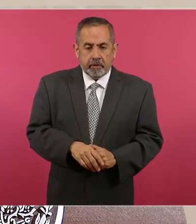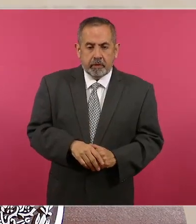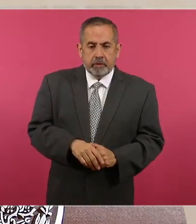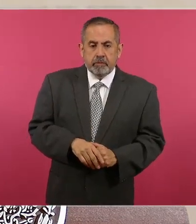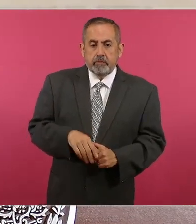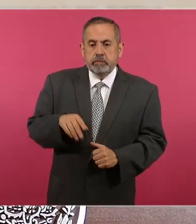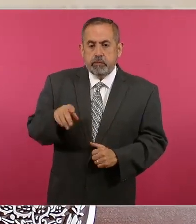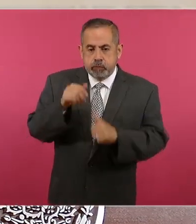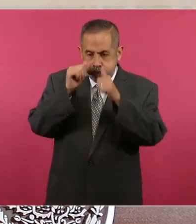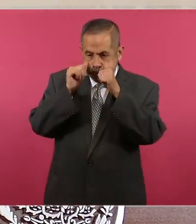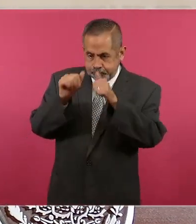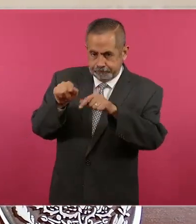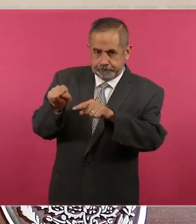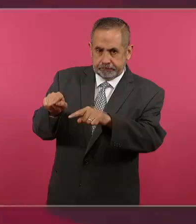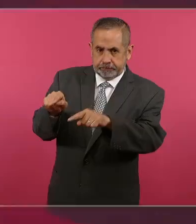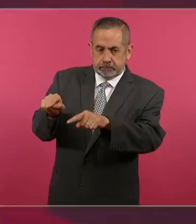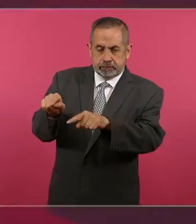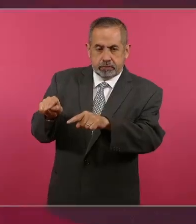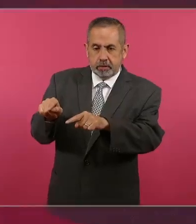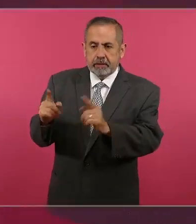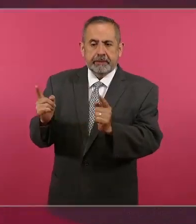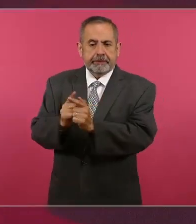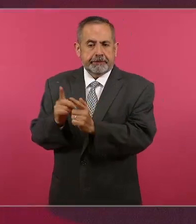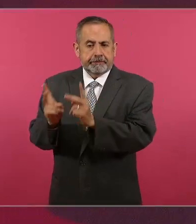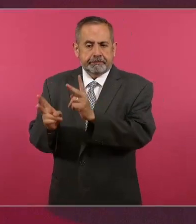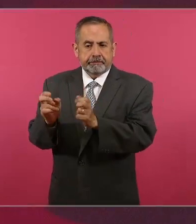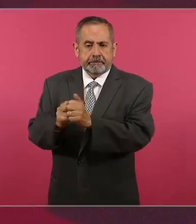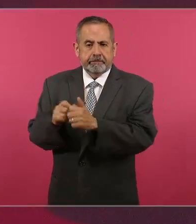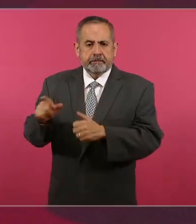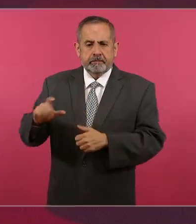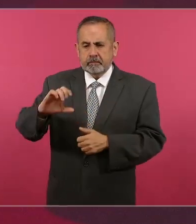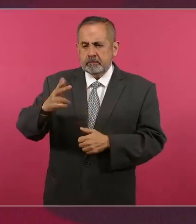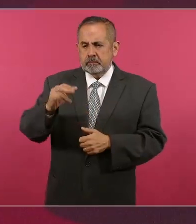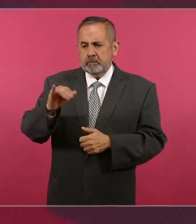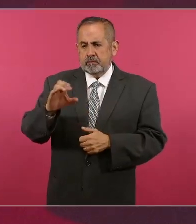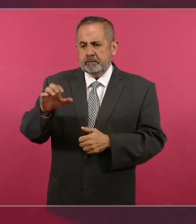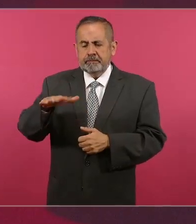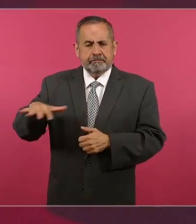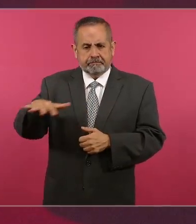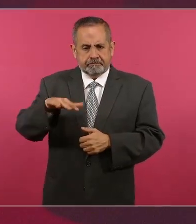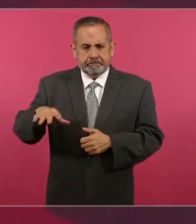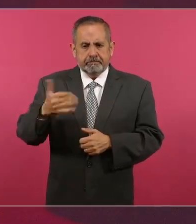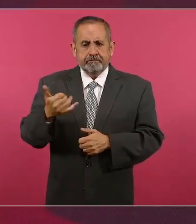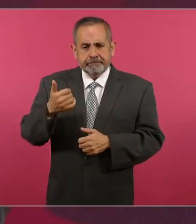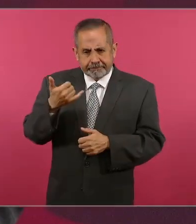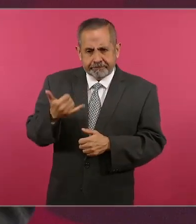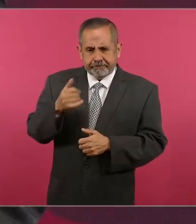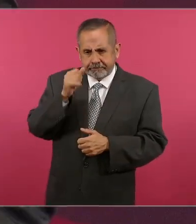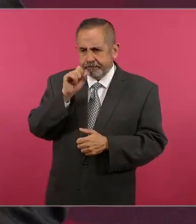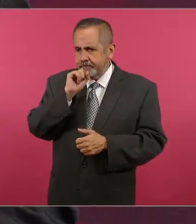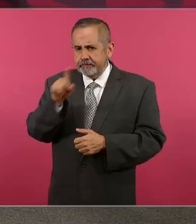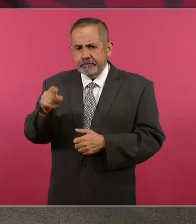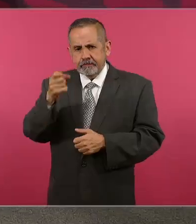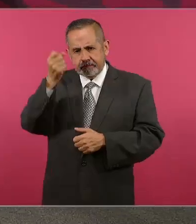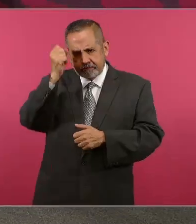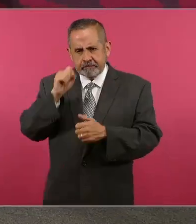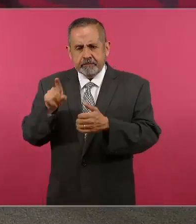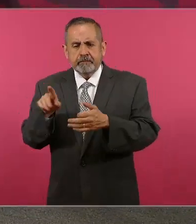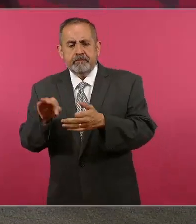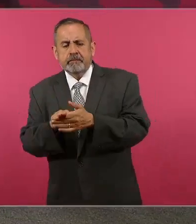atienda a Choy y a Sinaloa de